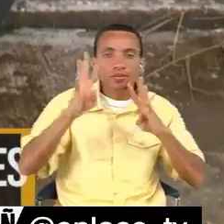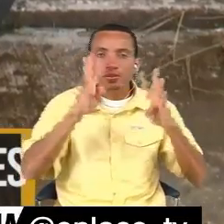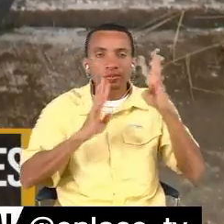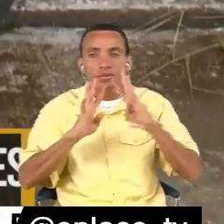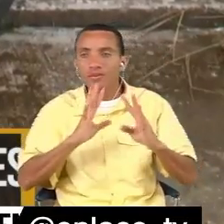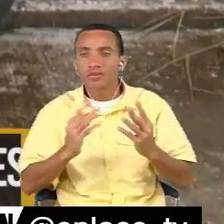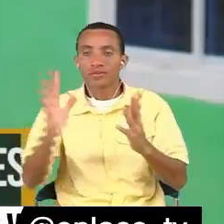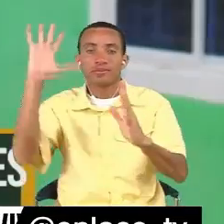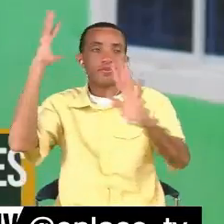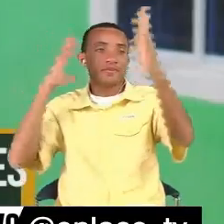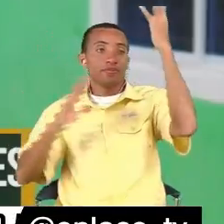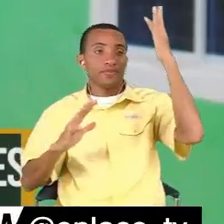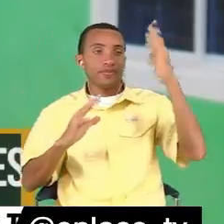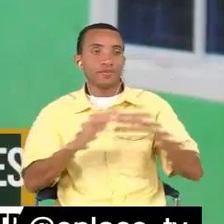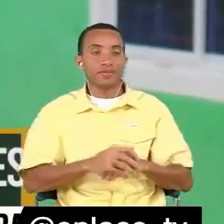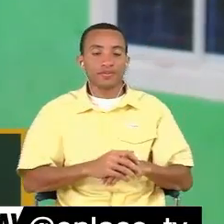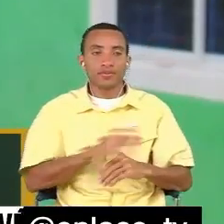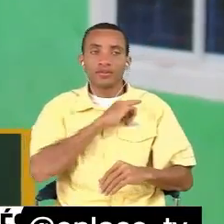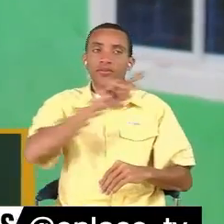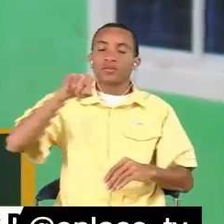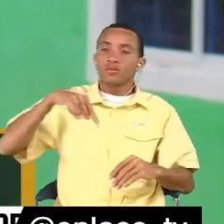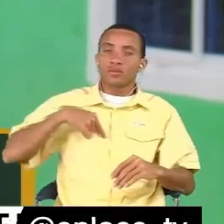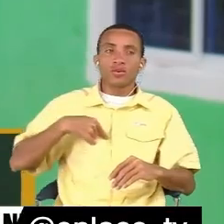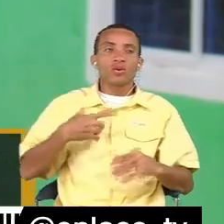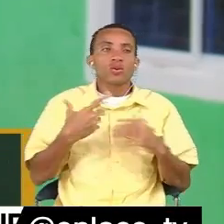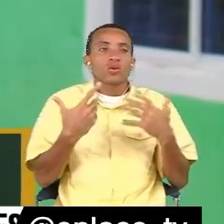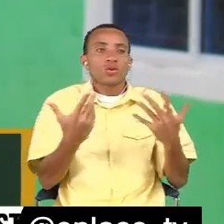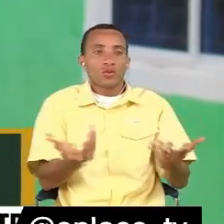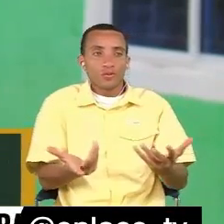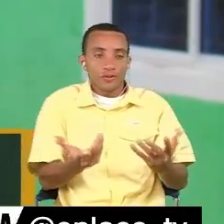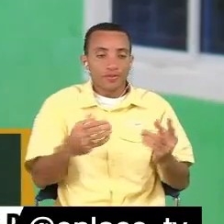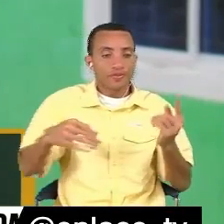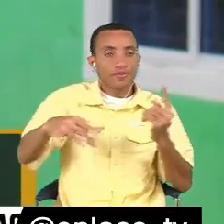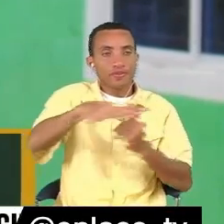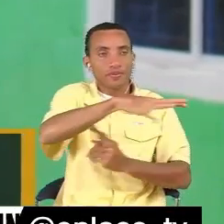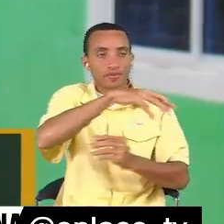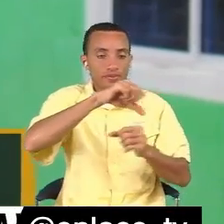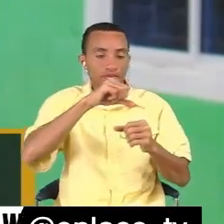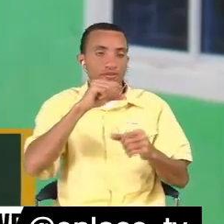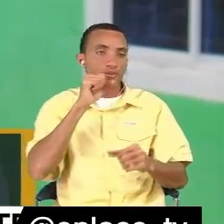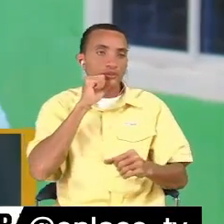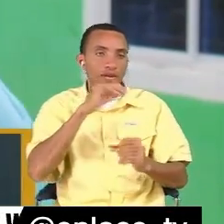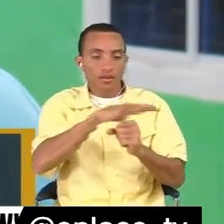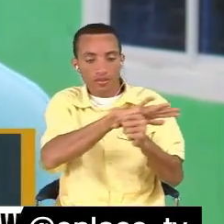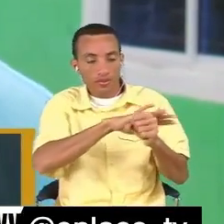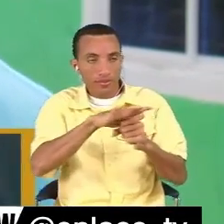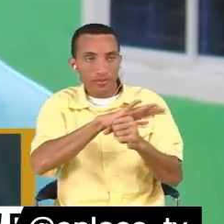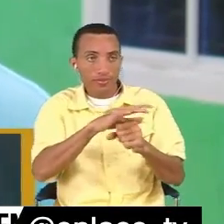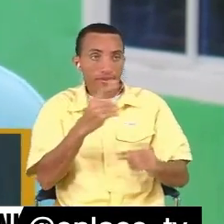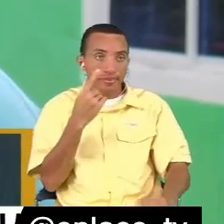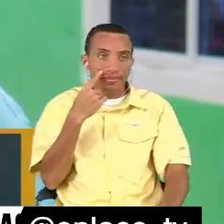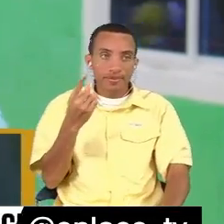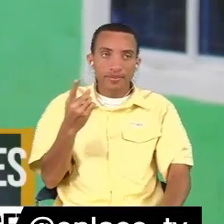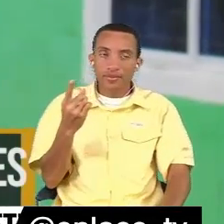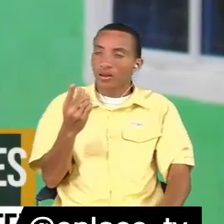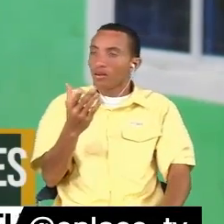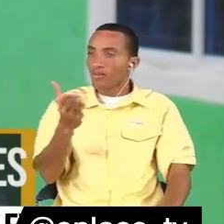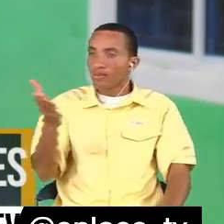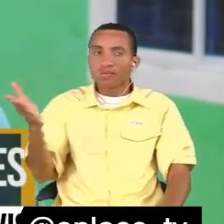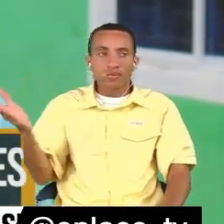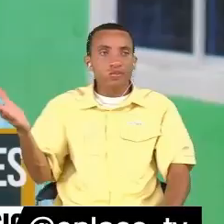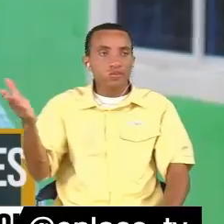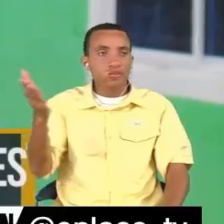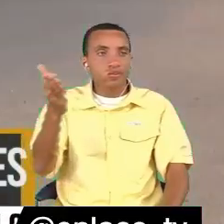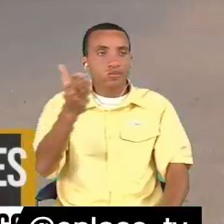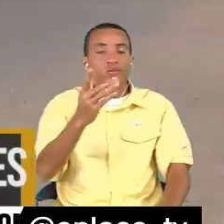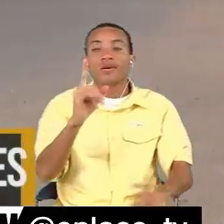comunes del barrio. Vea, lo que vamos a hacer es alrededor de, o sea, como al entorno del barrio, ¿sí? Todo como usted más bien está viendo, digamos, estas zonas cuentan con, digamos,